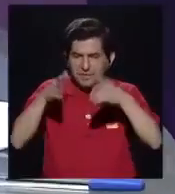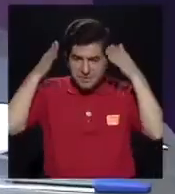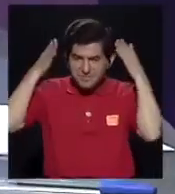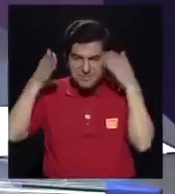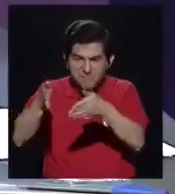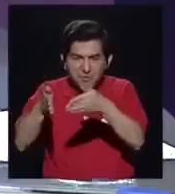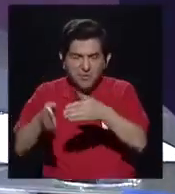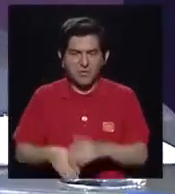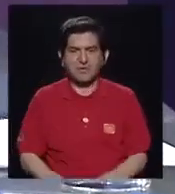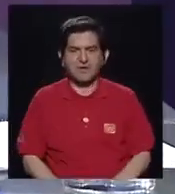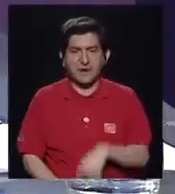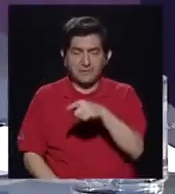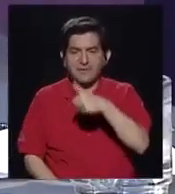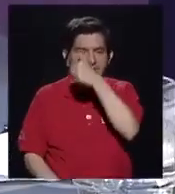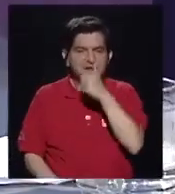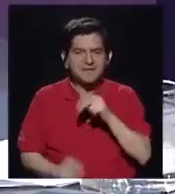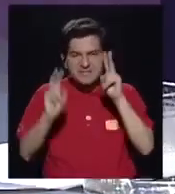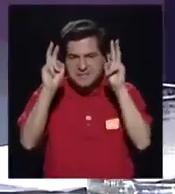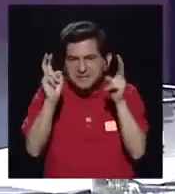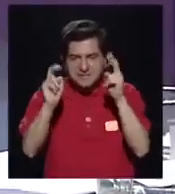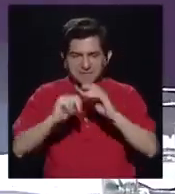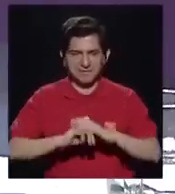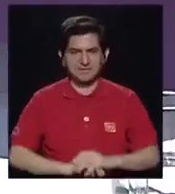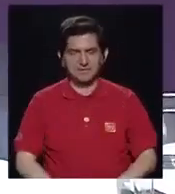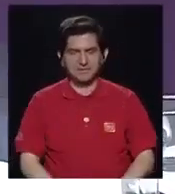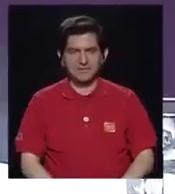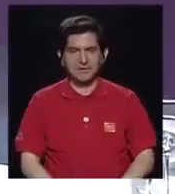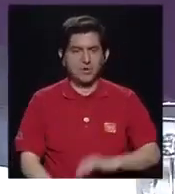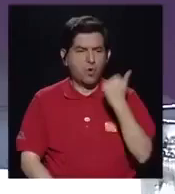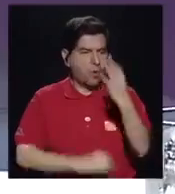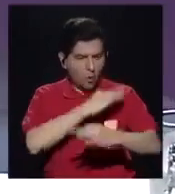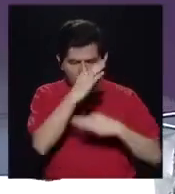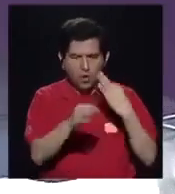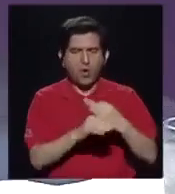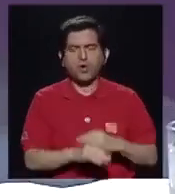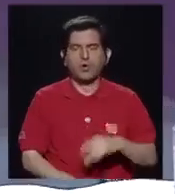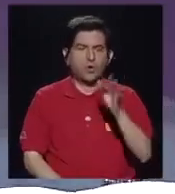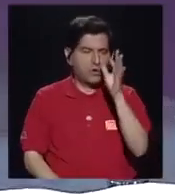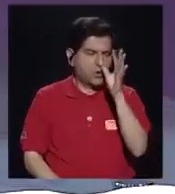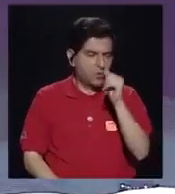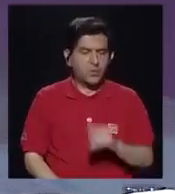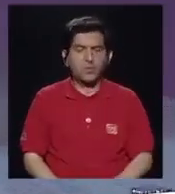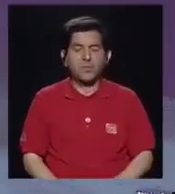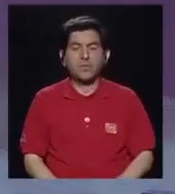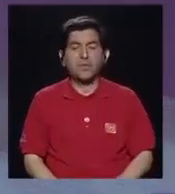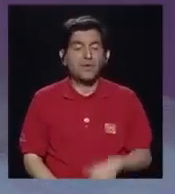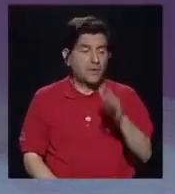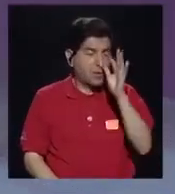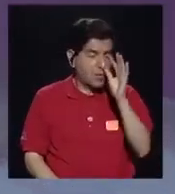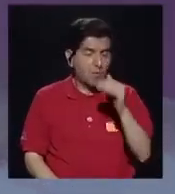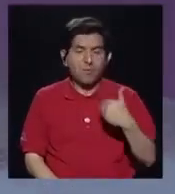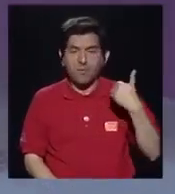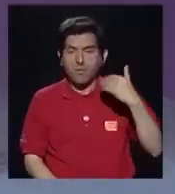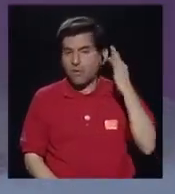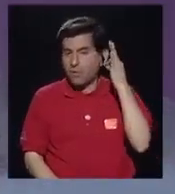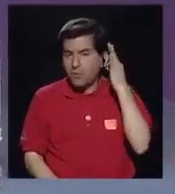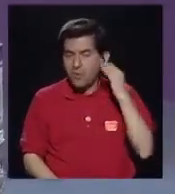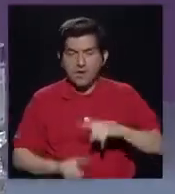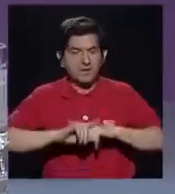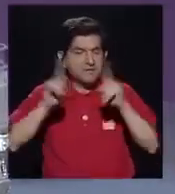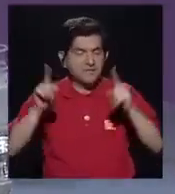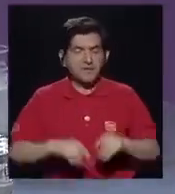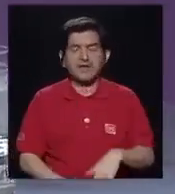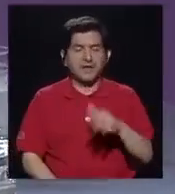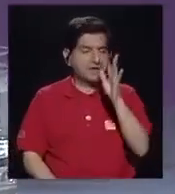una víctima sacrificial para poder ser broma Entonces otro tipo de bromas el humor femenino es distinto al humor masculino